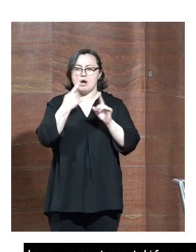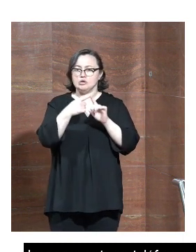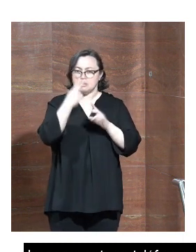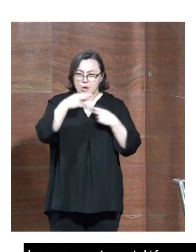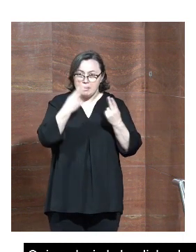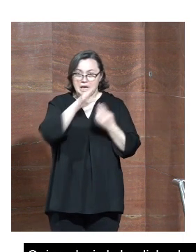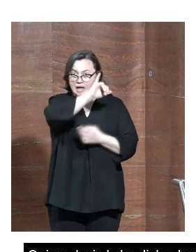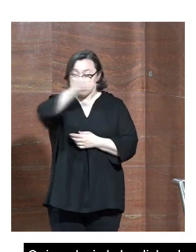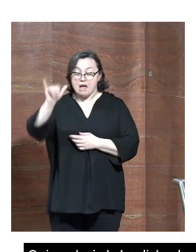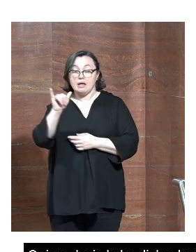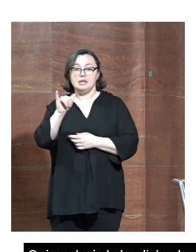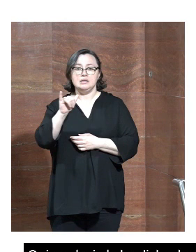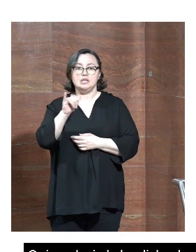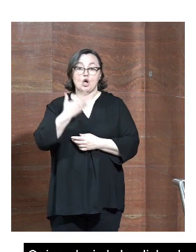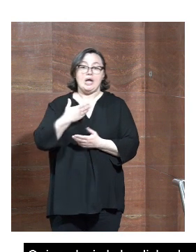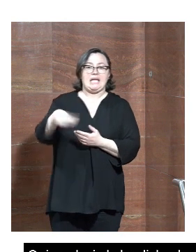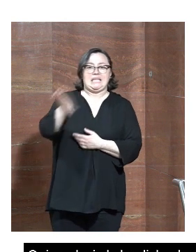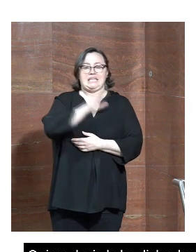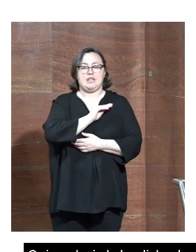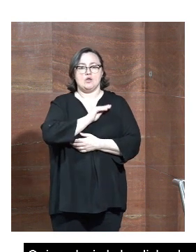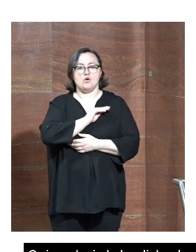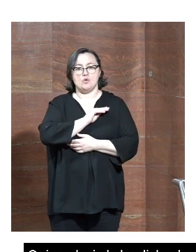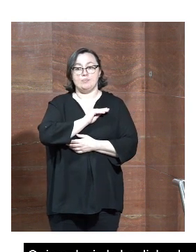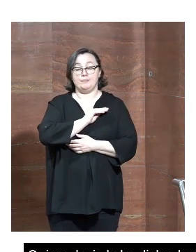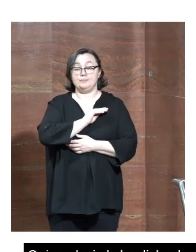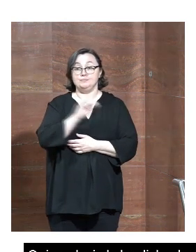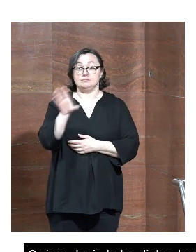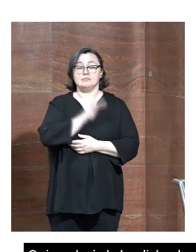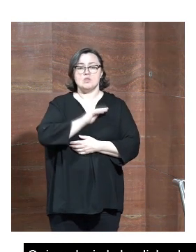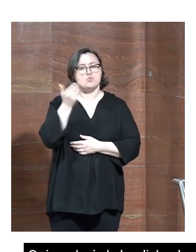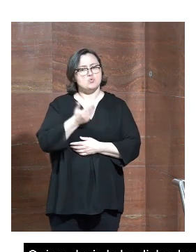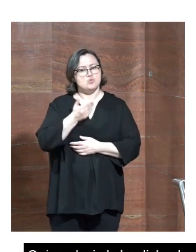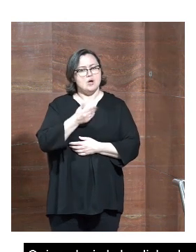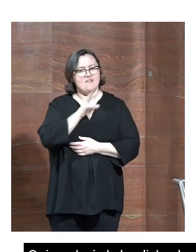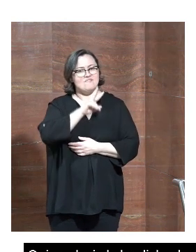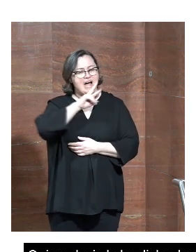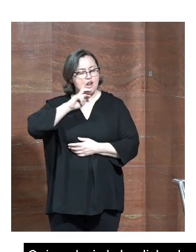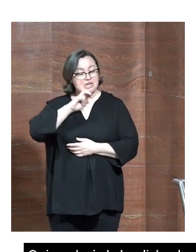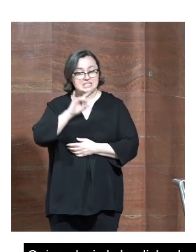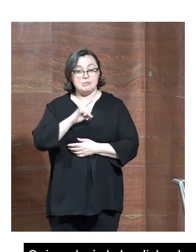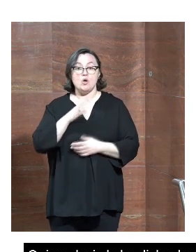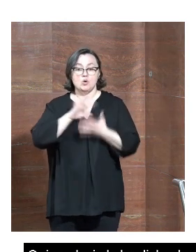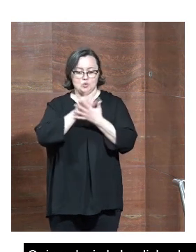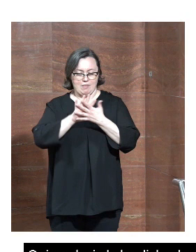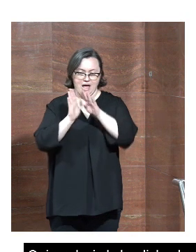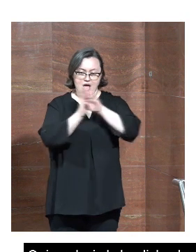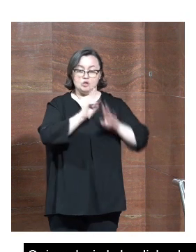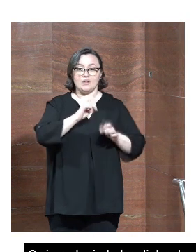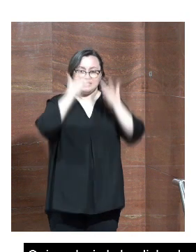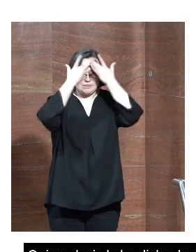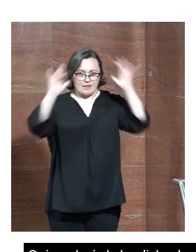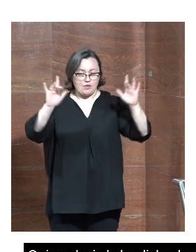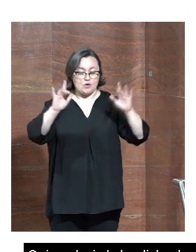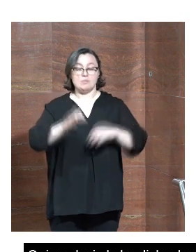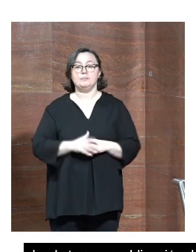públicas, y eso entiendo que es importante. Decía este tema de